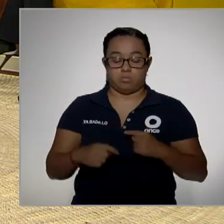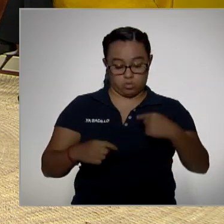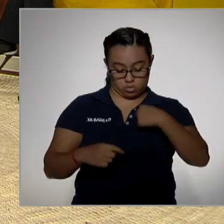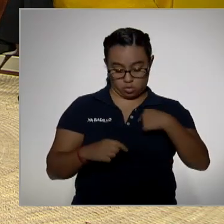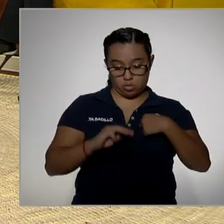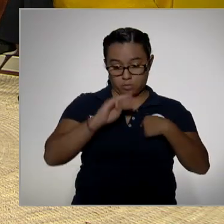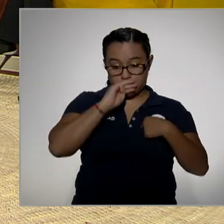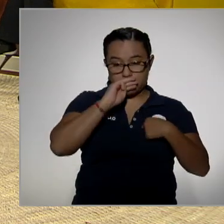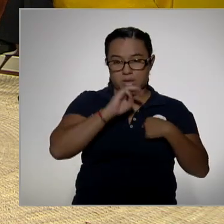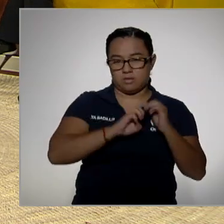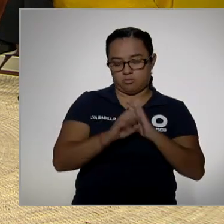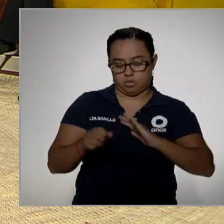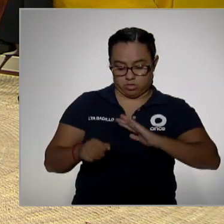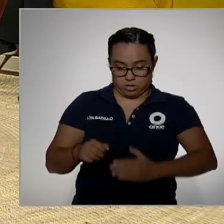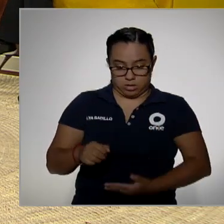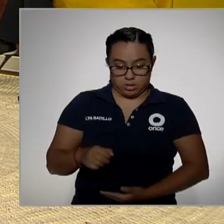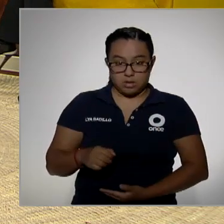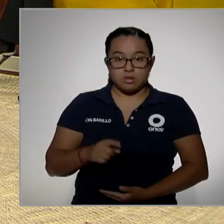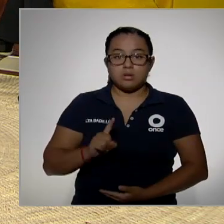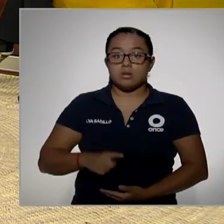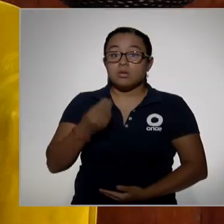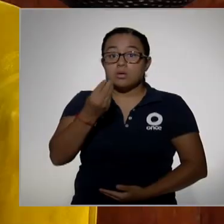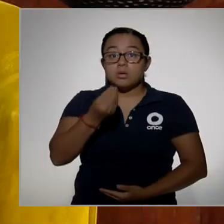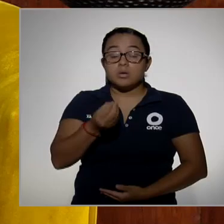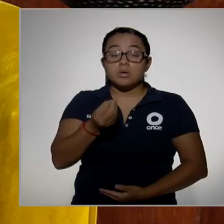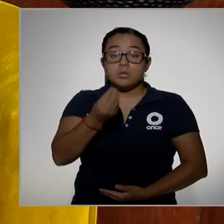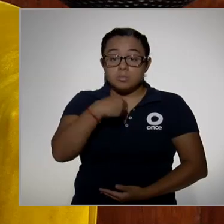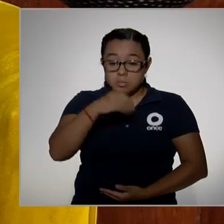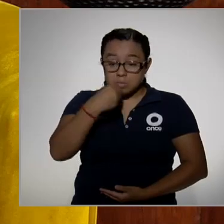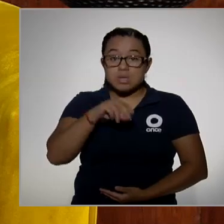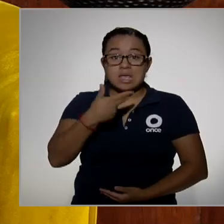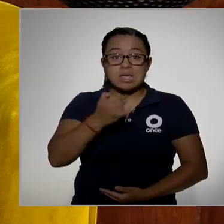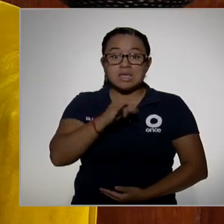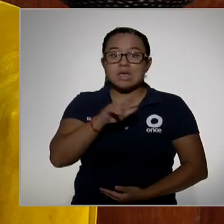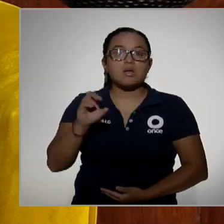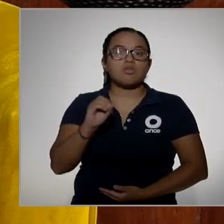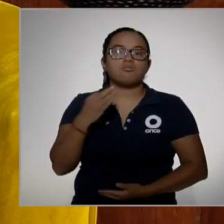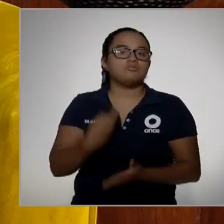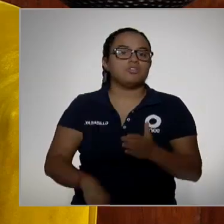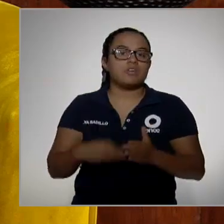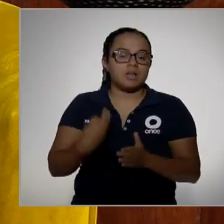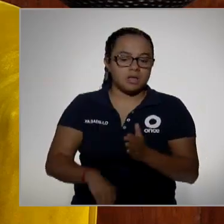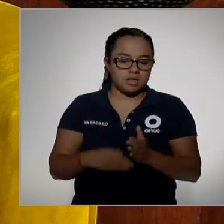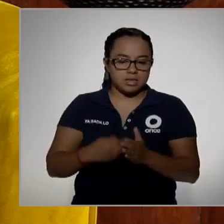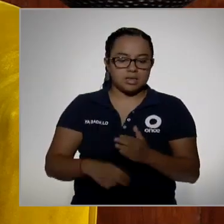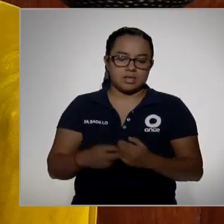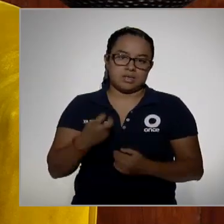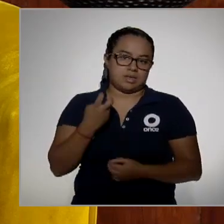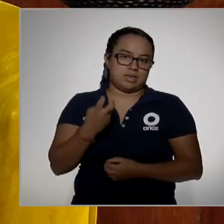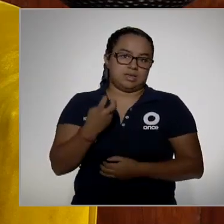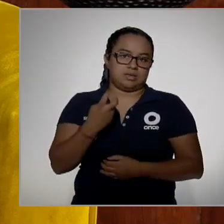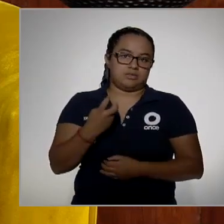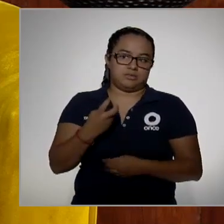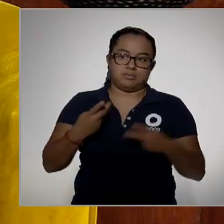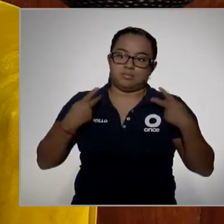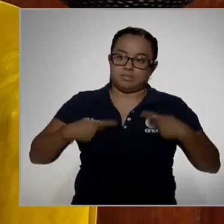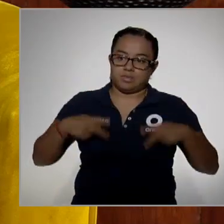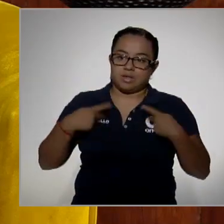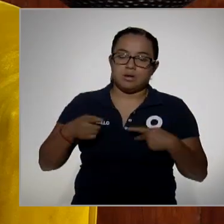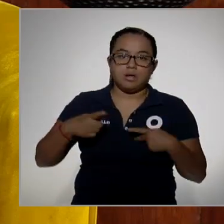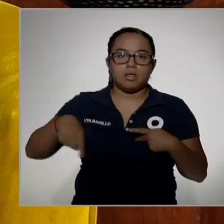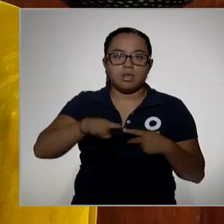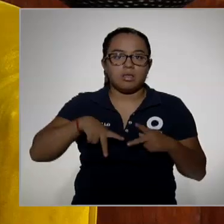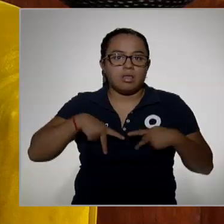durante el embarazo no ingiere la suficiente cantidad de hierro que es otra etapa en la vida en la que las personas son